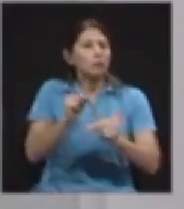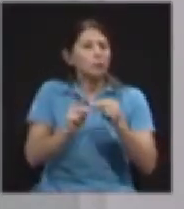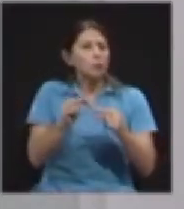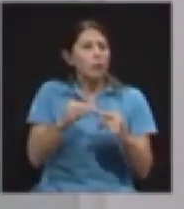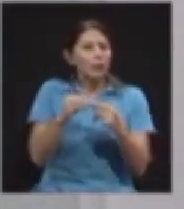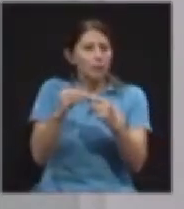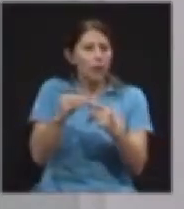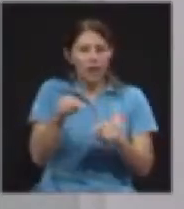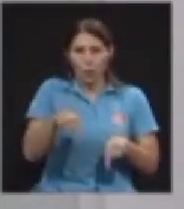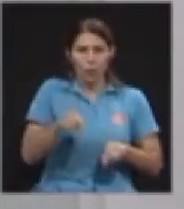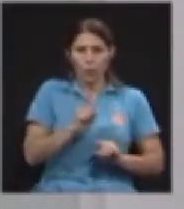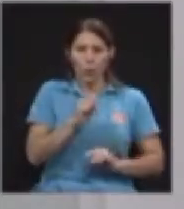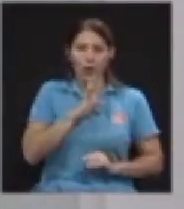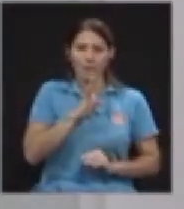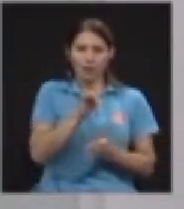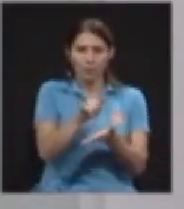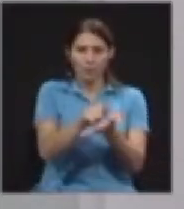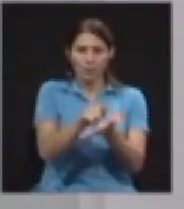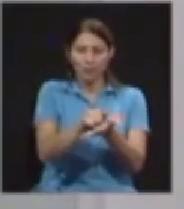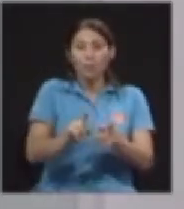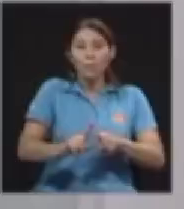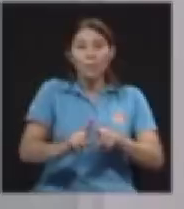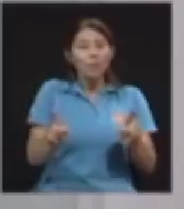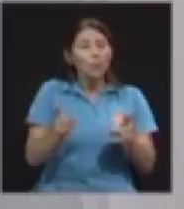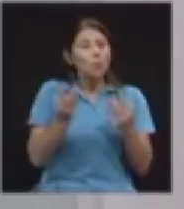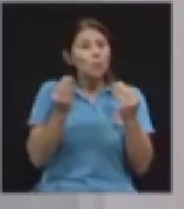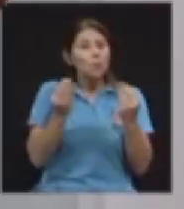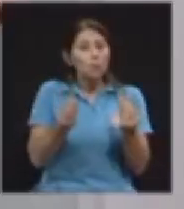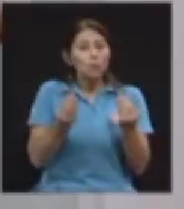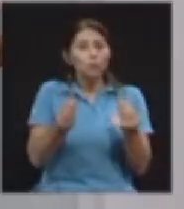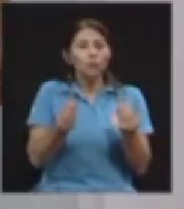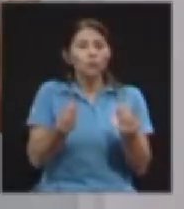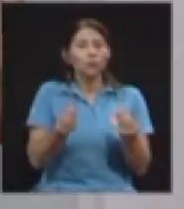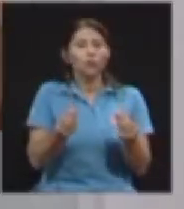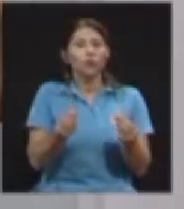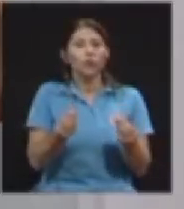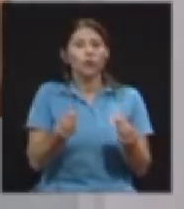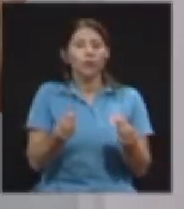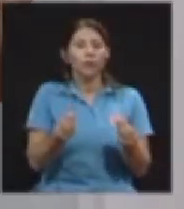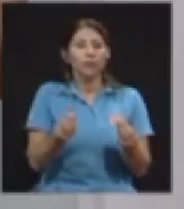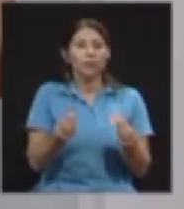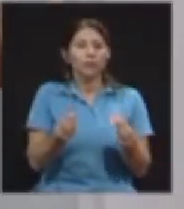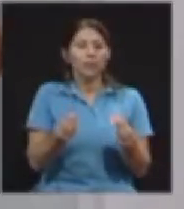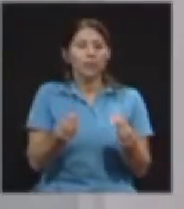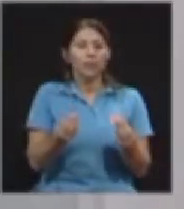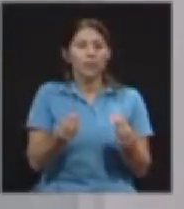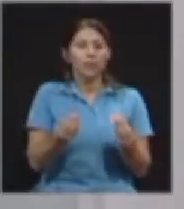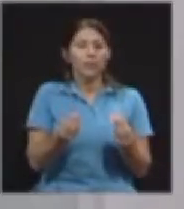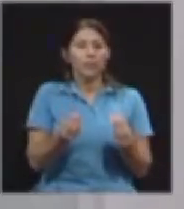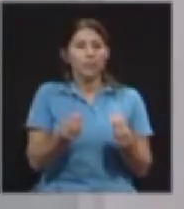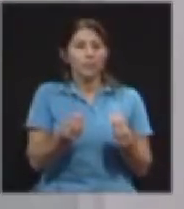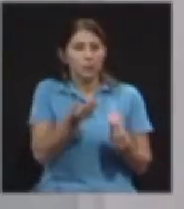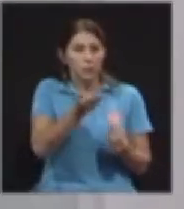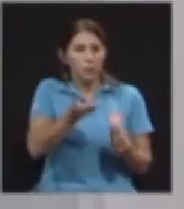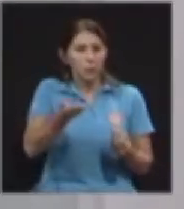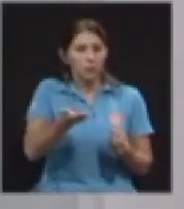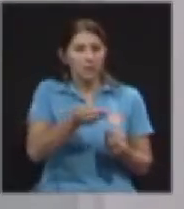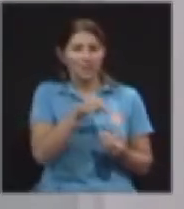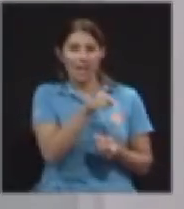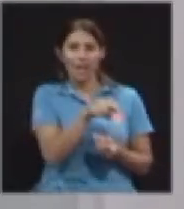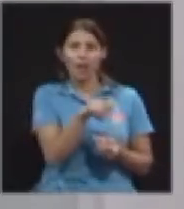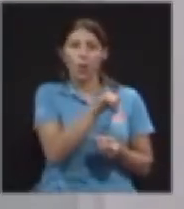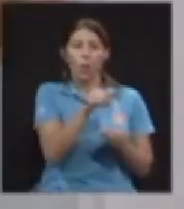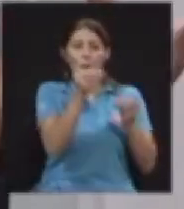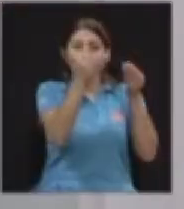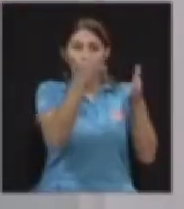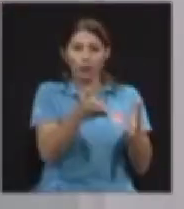hoy, mucho de lo que el profesor escribe